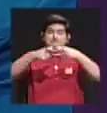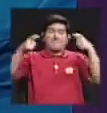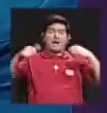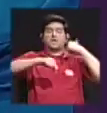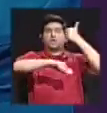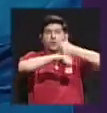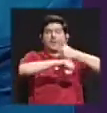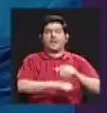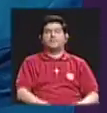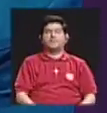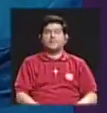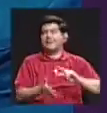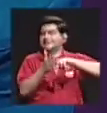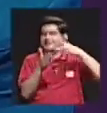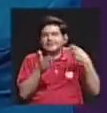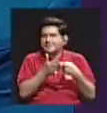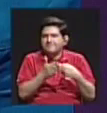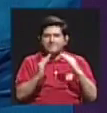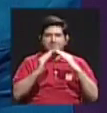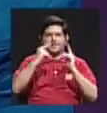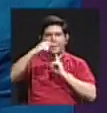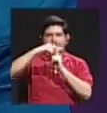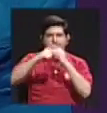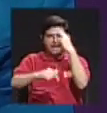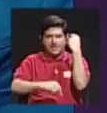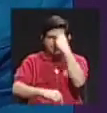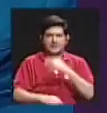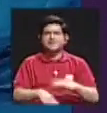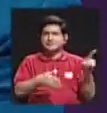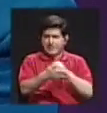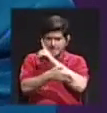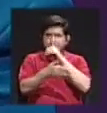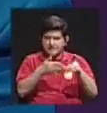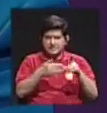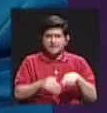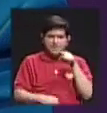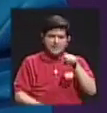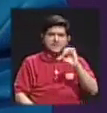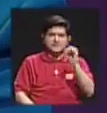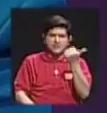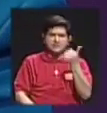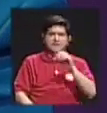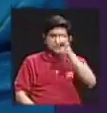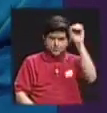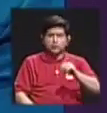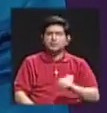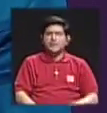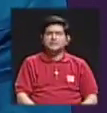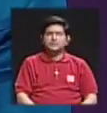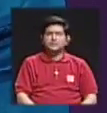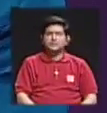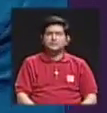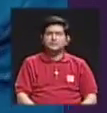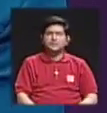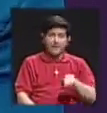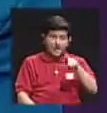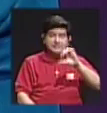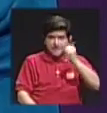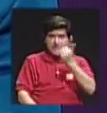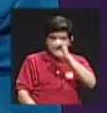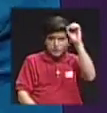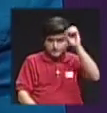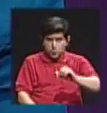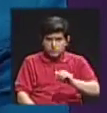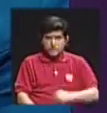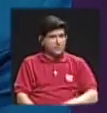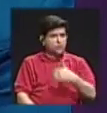mayoría. Bueno, entonces quiere decir que la Iglesia Católica es discriminadora de ese otro 10%. Ese otro